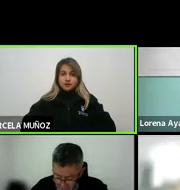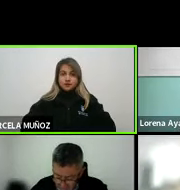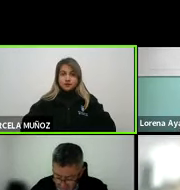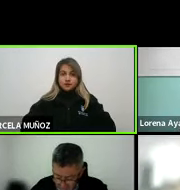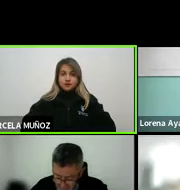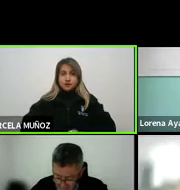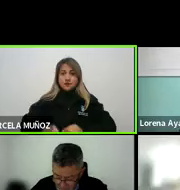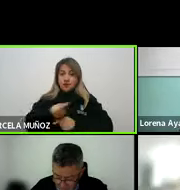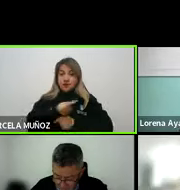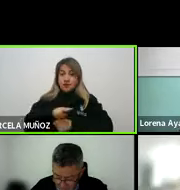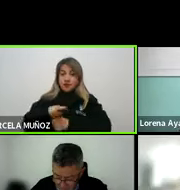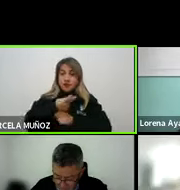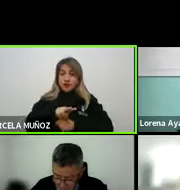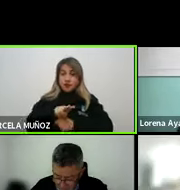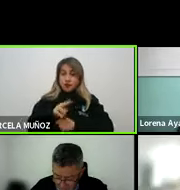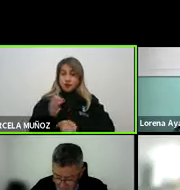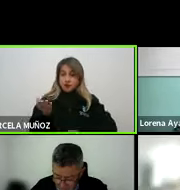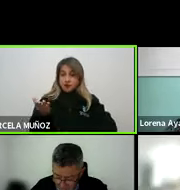Administrador,